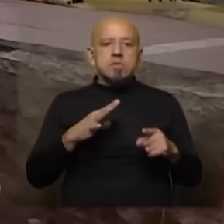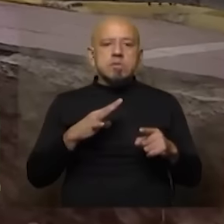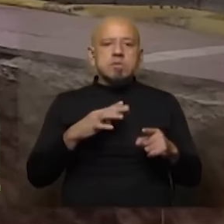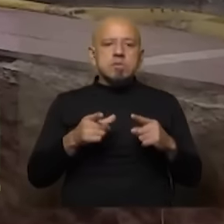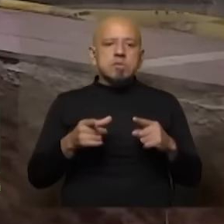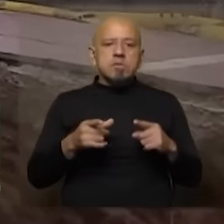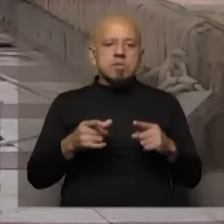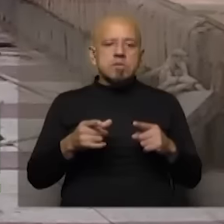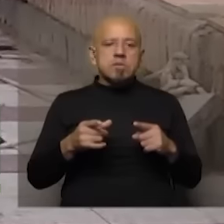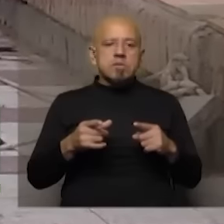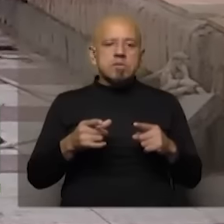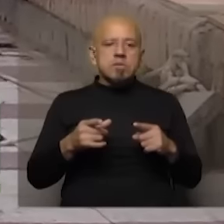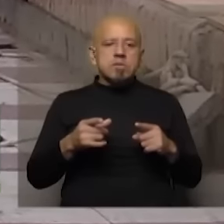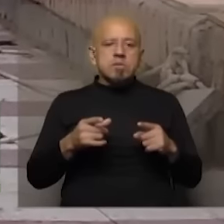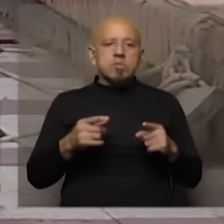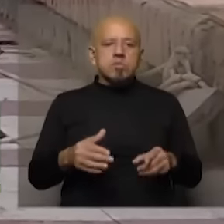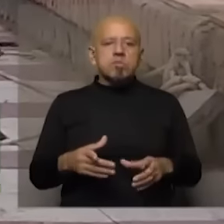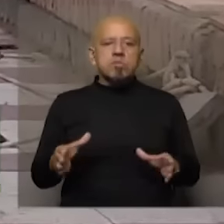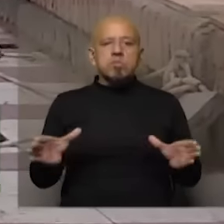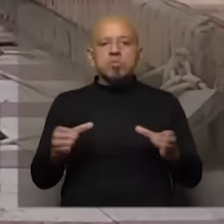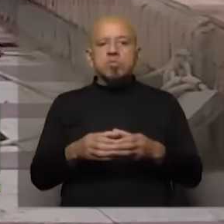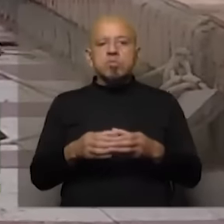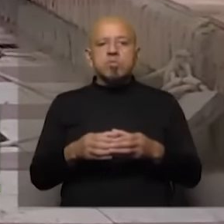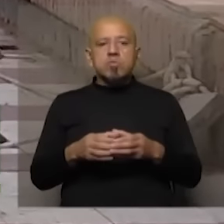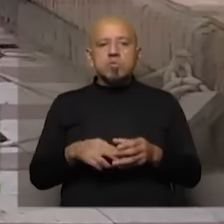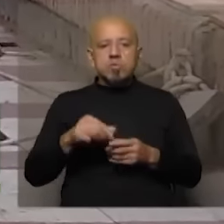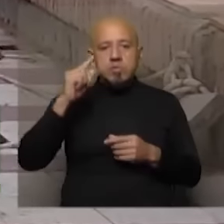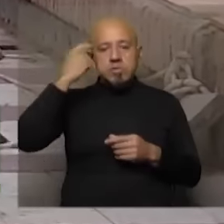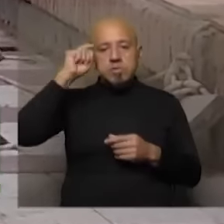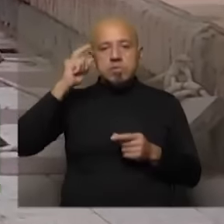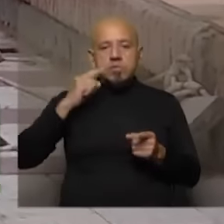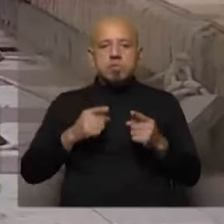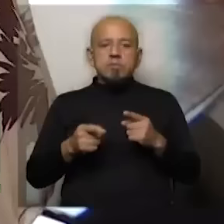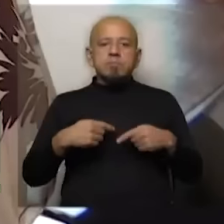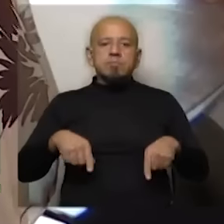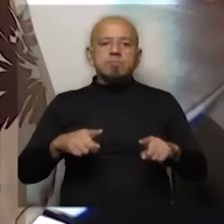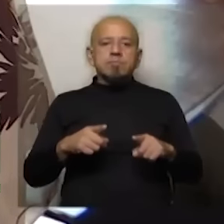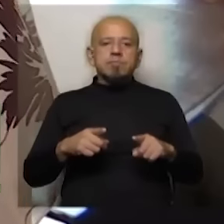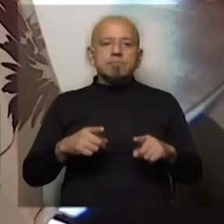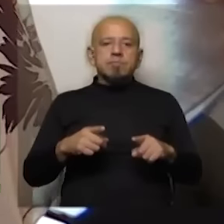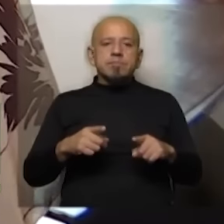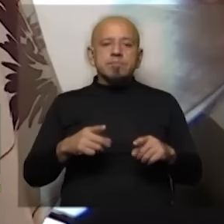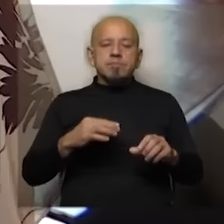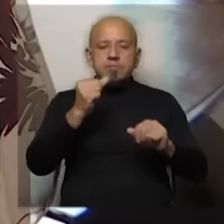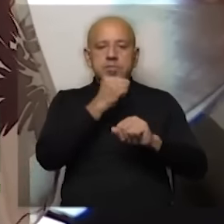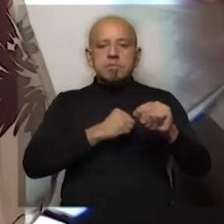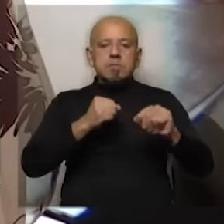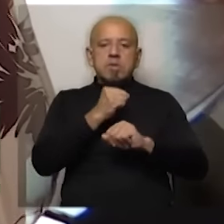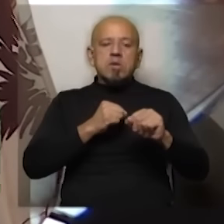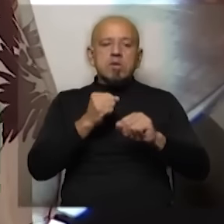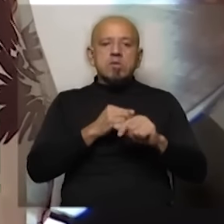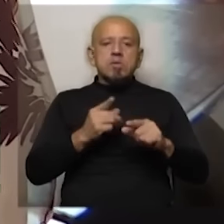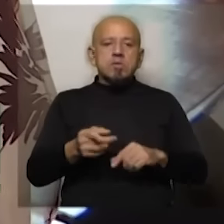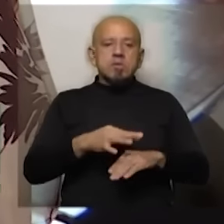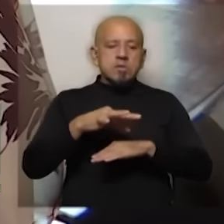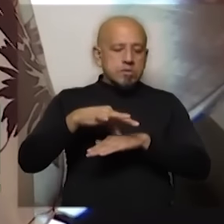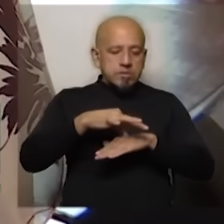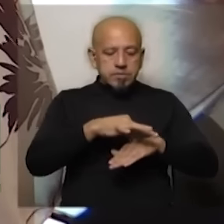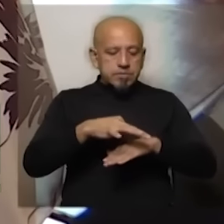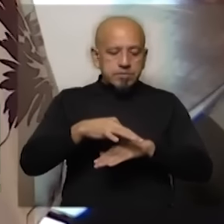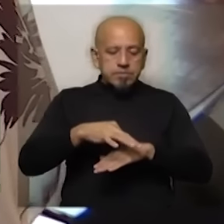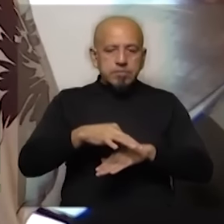decidido la adquisición de un equipo que es innovador para Uruguay, que es una tecnología de última generación en lo que es escaneo